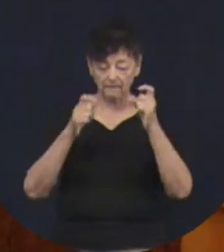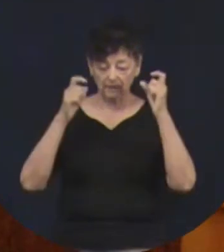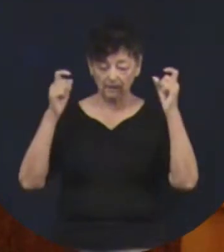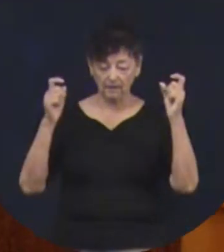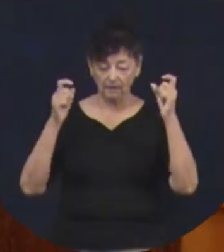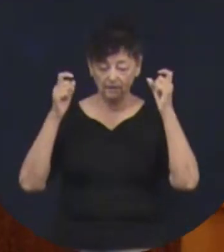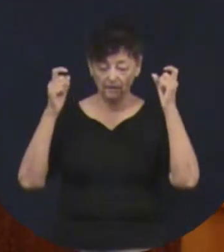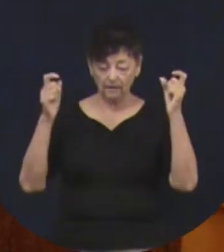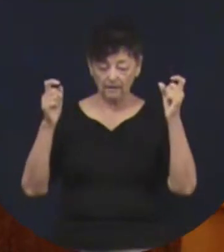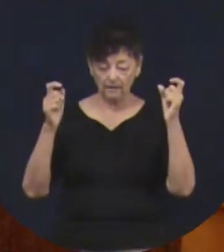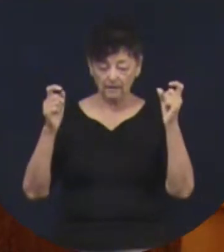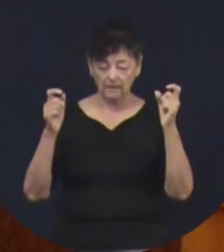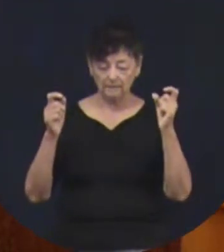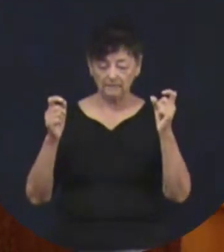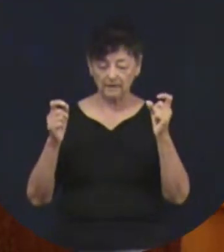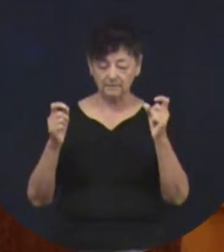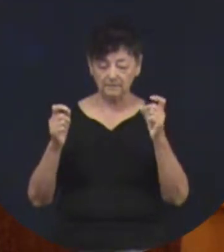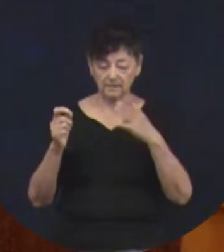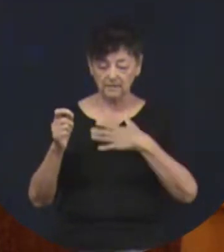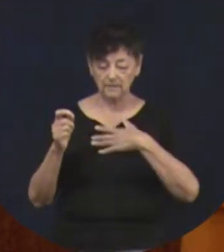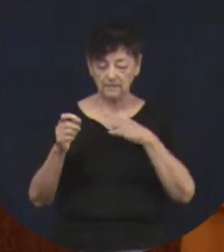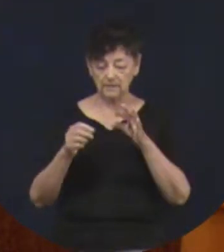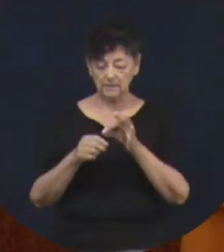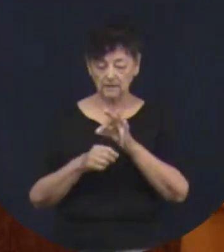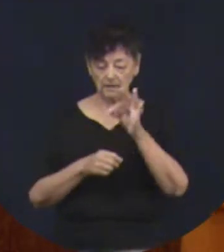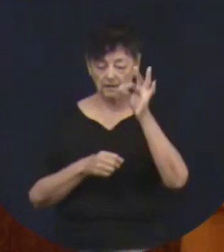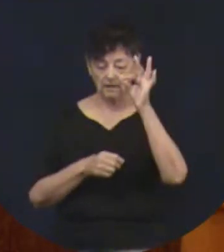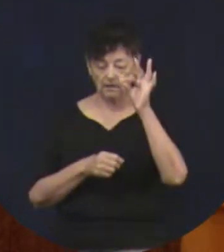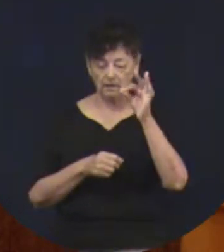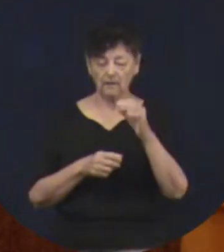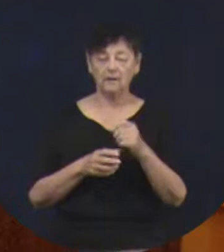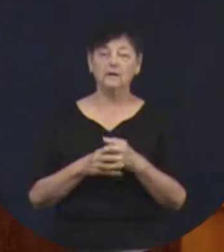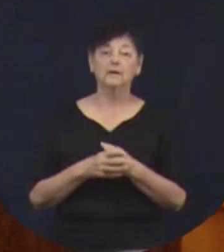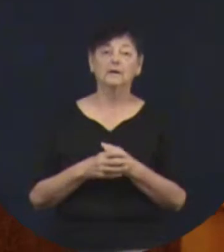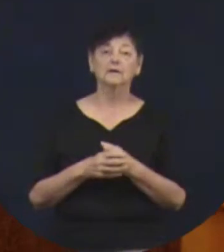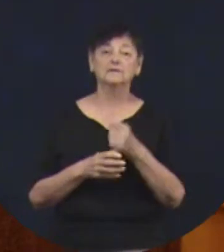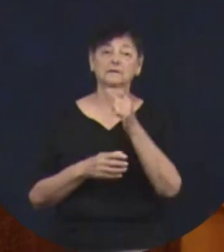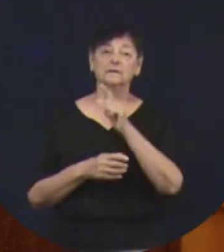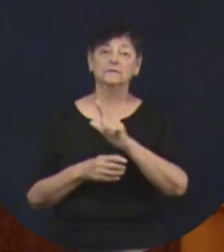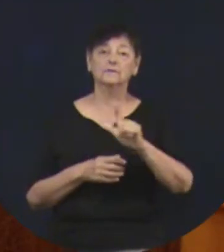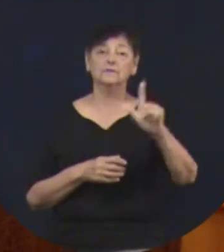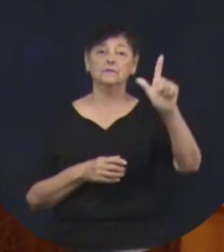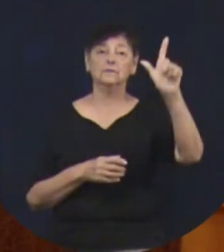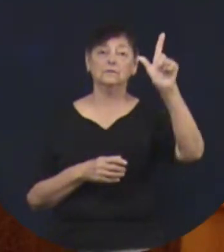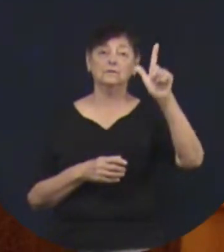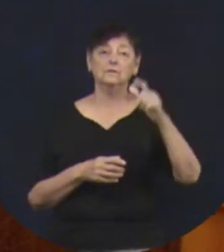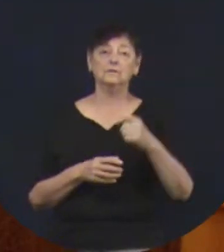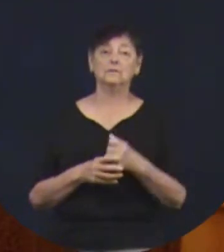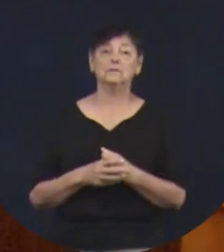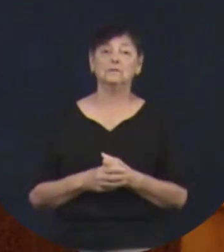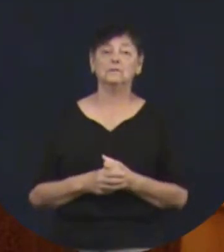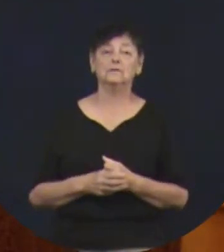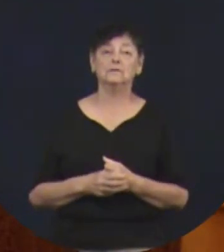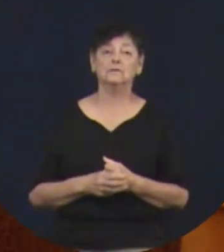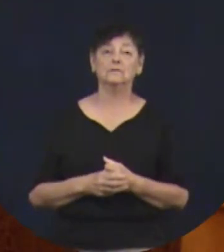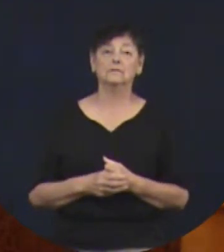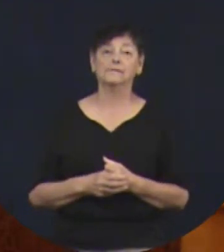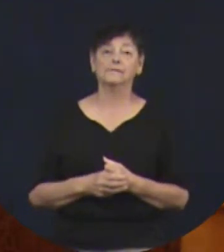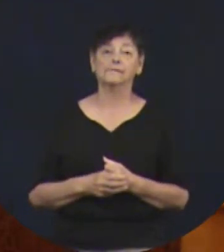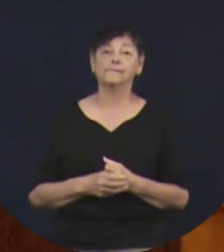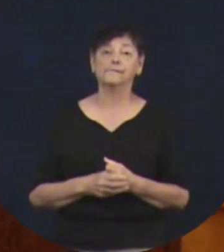Alaba, alma mía, al Señor.